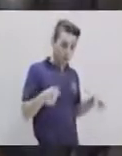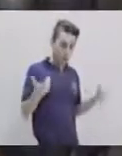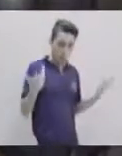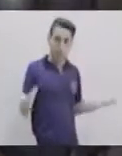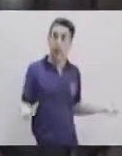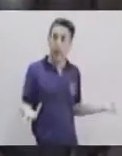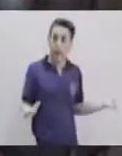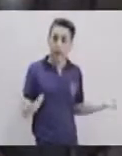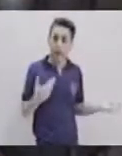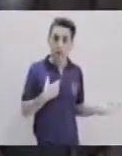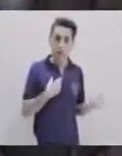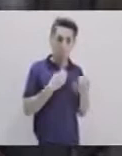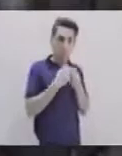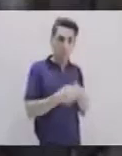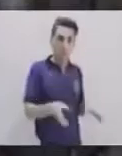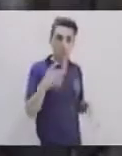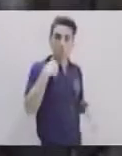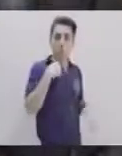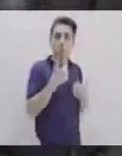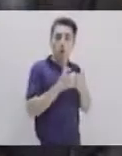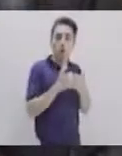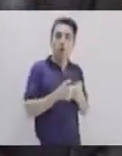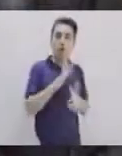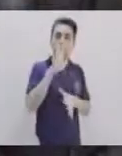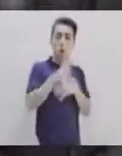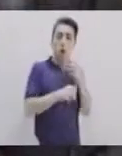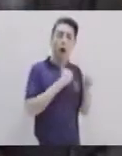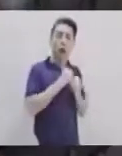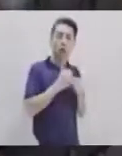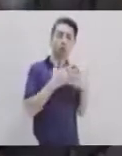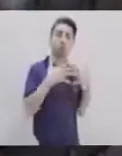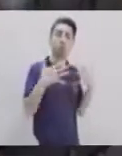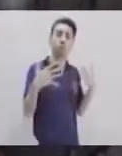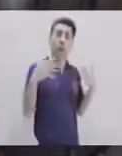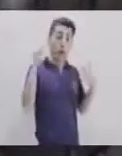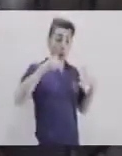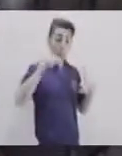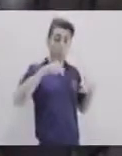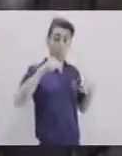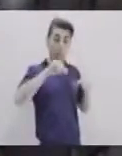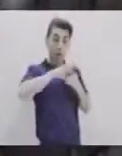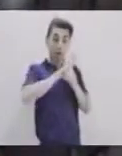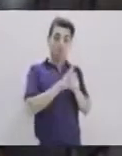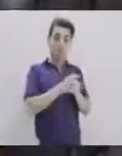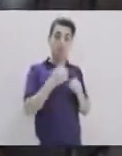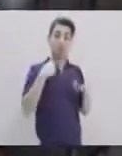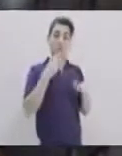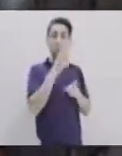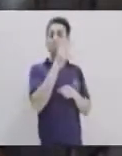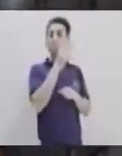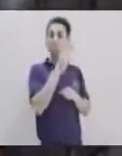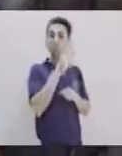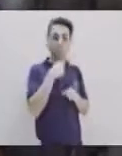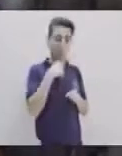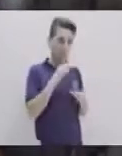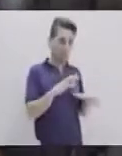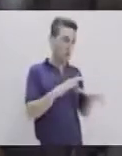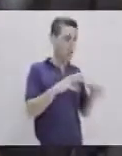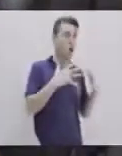sea, acabo de perder una relación de 5 años. En esta pandemia, ¿cómo voy? ¿Cómo me